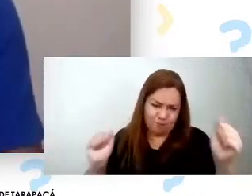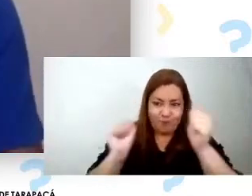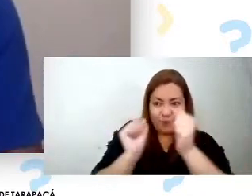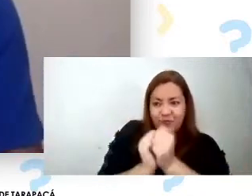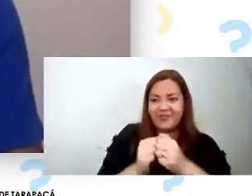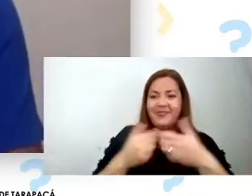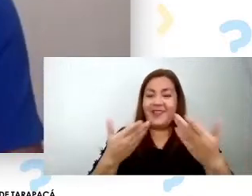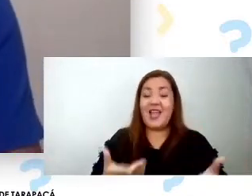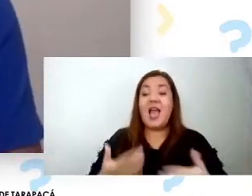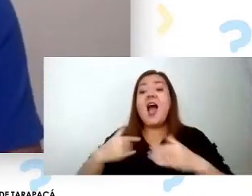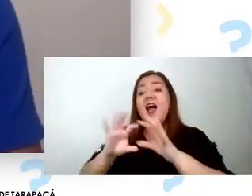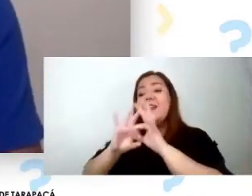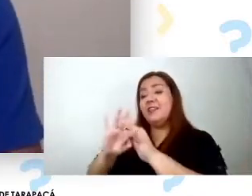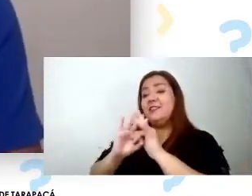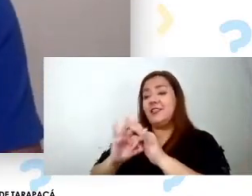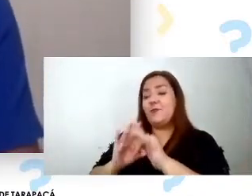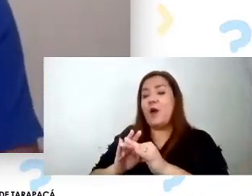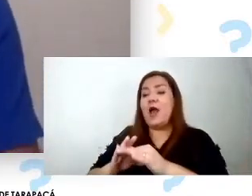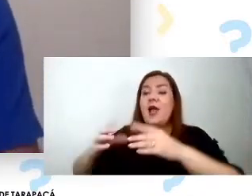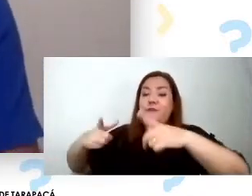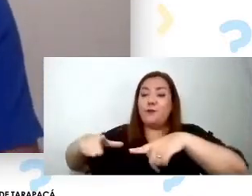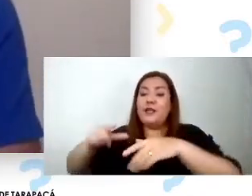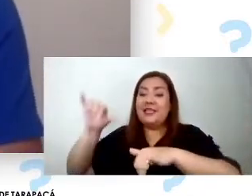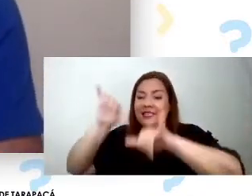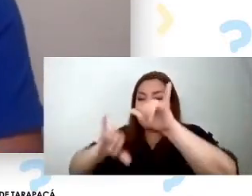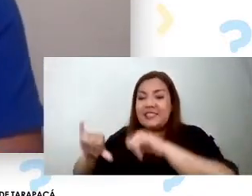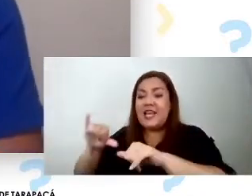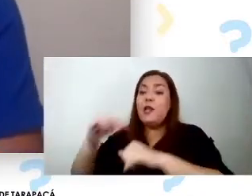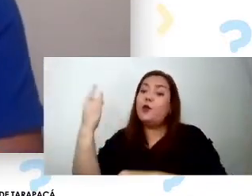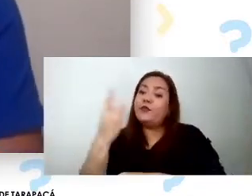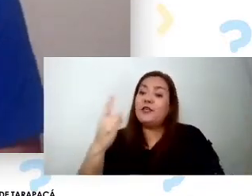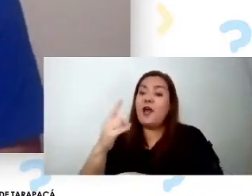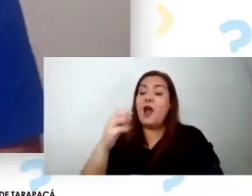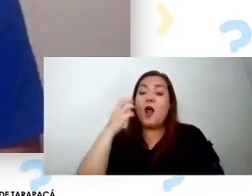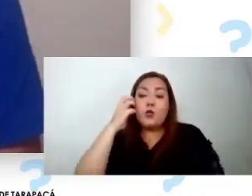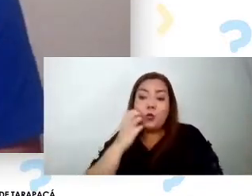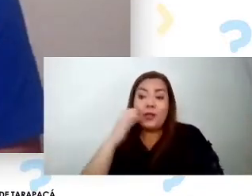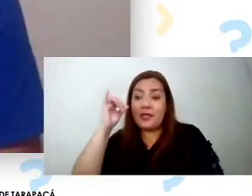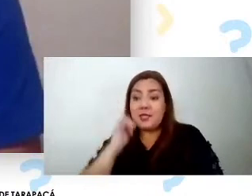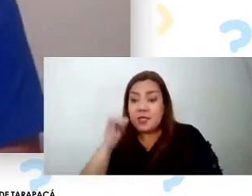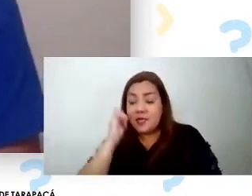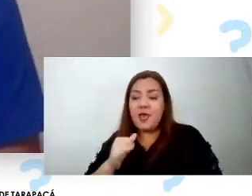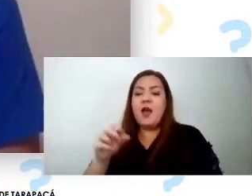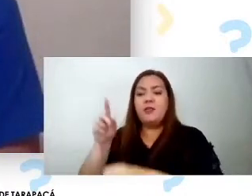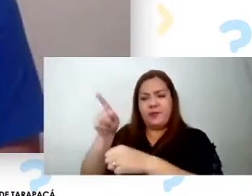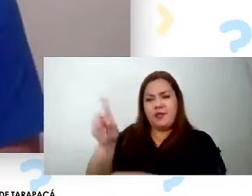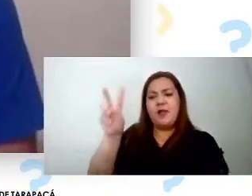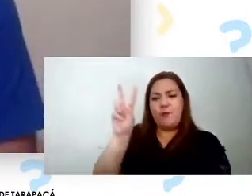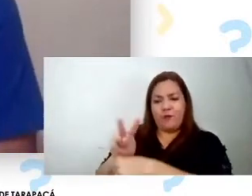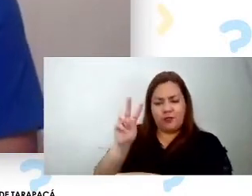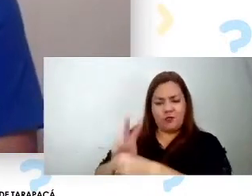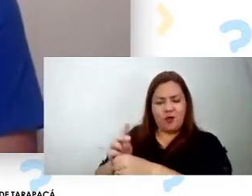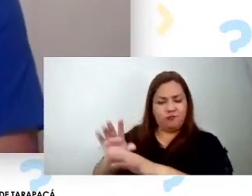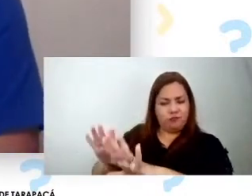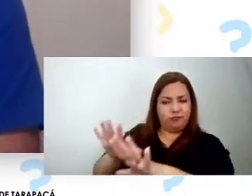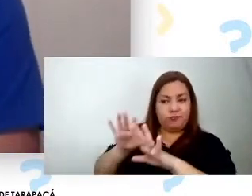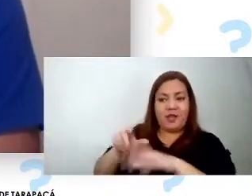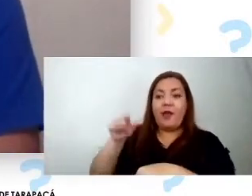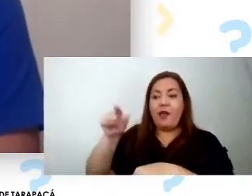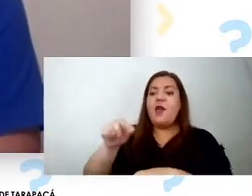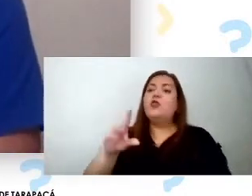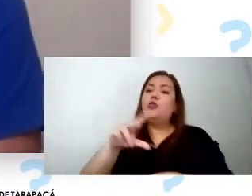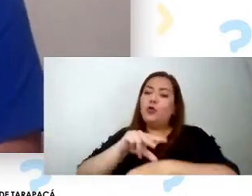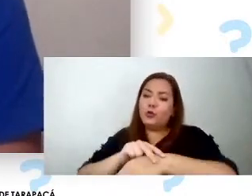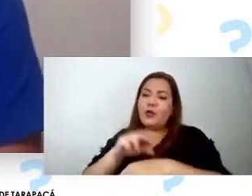entonces a la Facultad de Ciencias de la Universidad Arturo Prat Iquique, a través de su académica y decana de la Facultad de Ciencias, la doctora